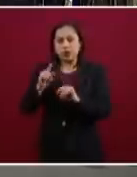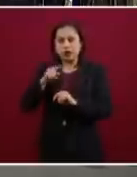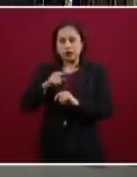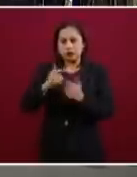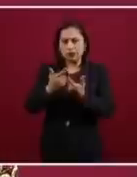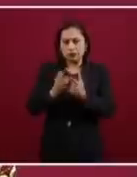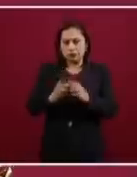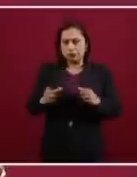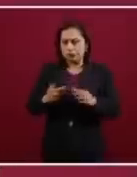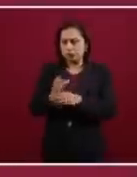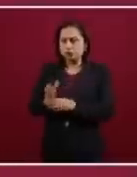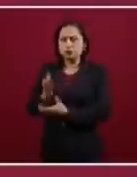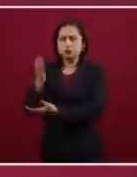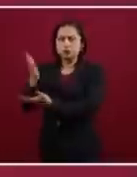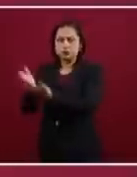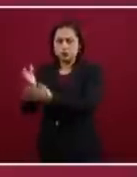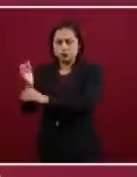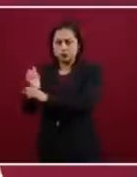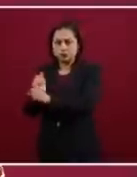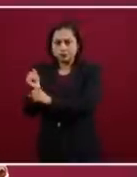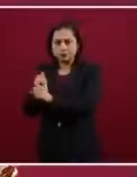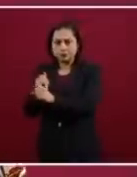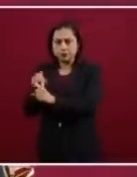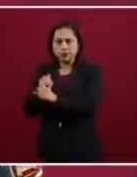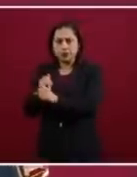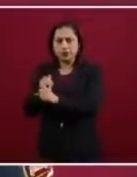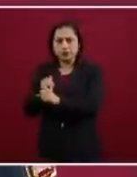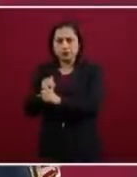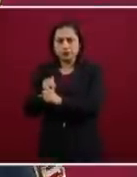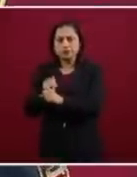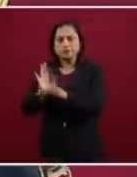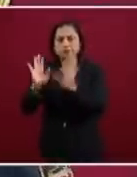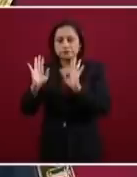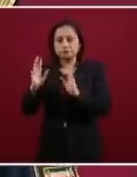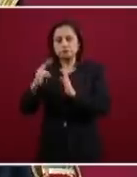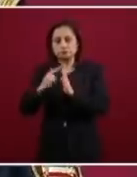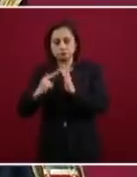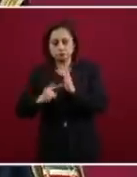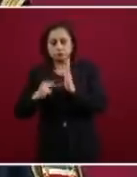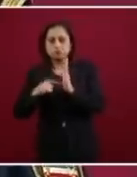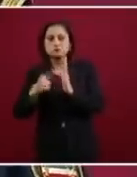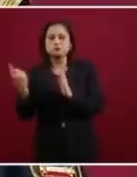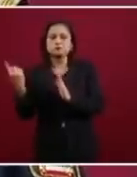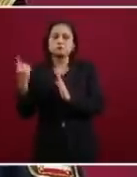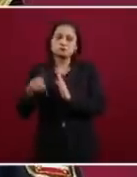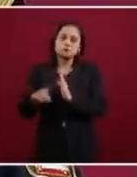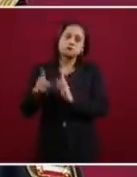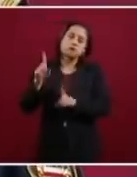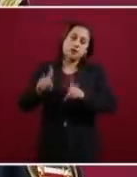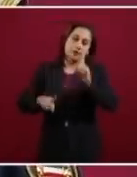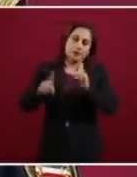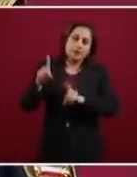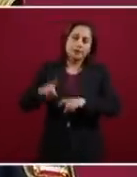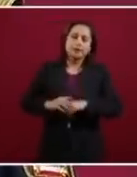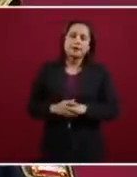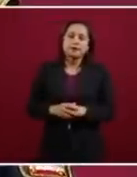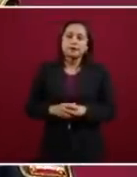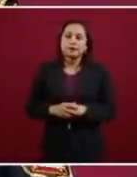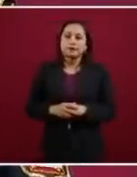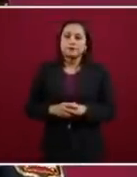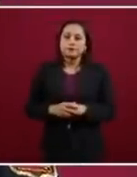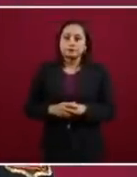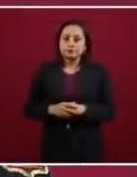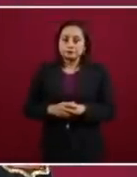no haya hecho algo dentro de lo que marca nuestra disciplina militar y ahí estará incluido esta